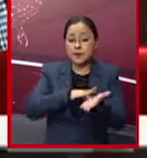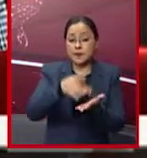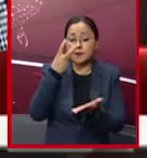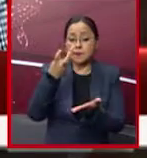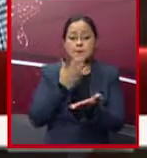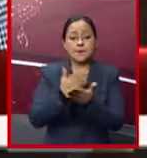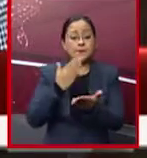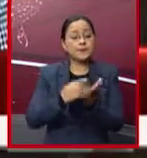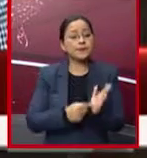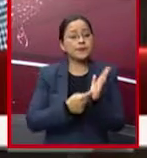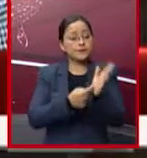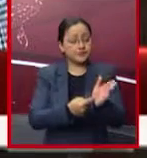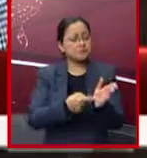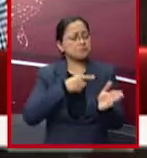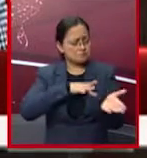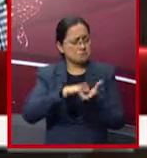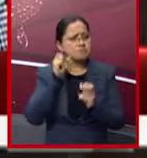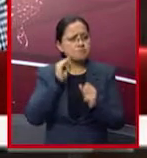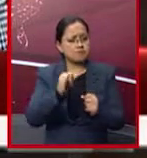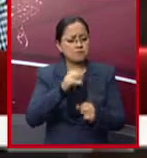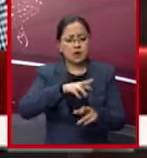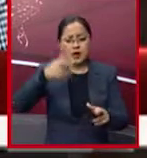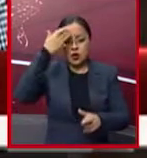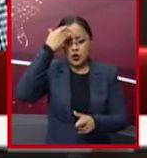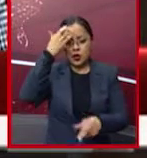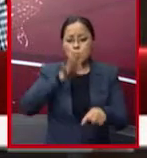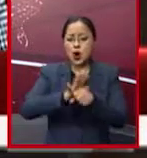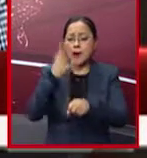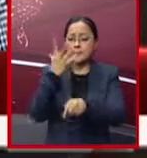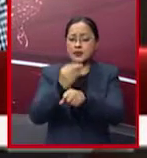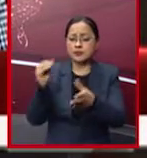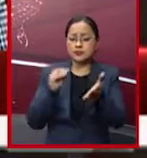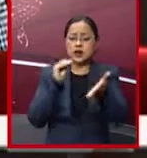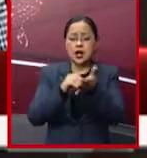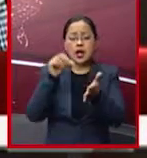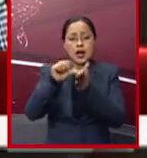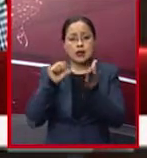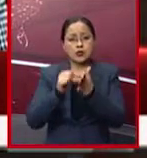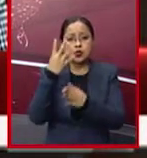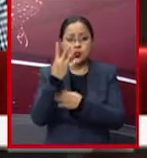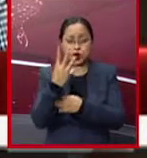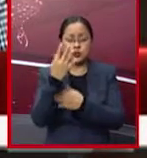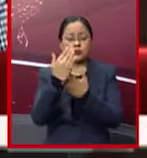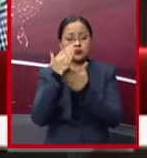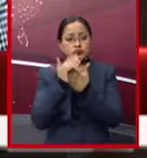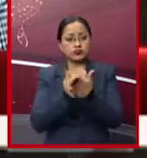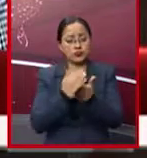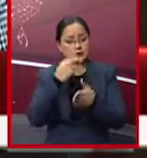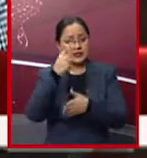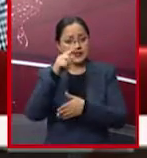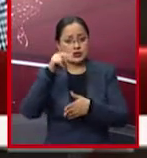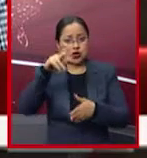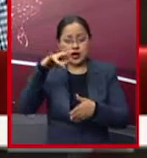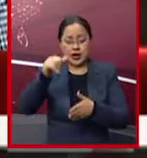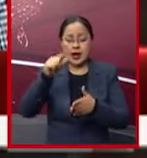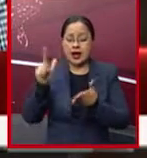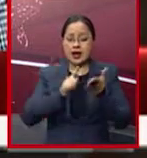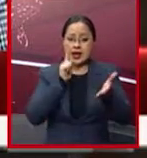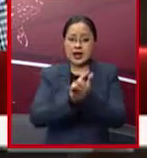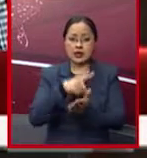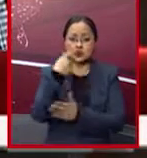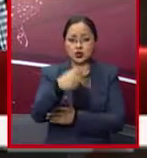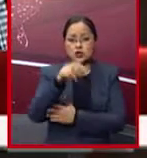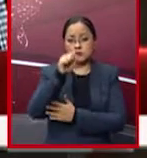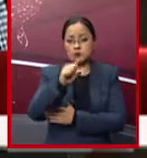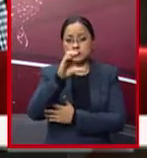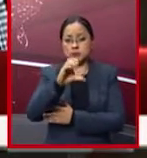presente dictamen y reconocemos la modificación que se hace al artículo 4 de las disposiciones transitorias de la Ley Orgánica del